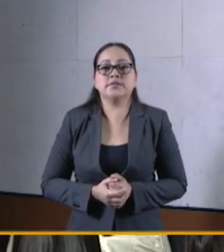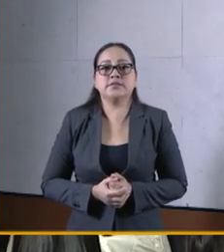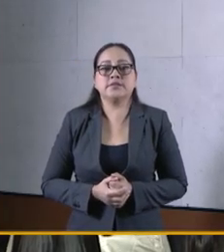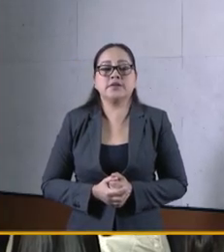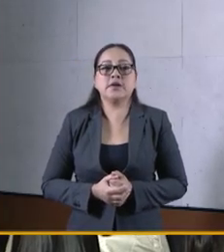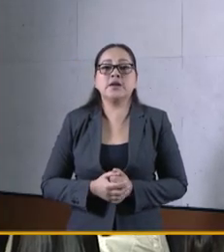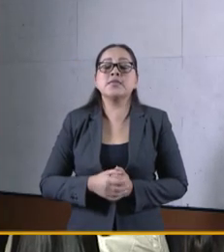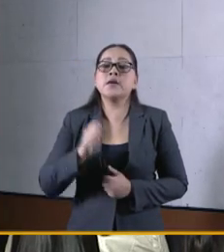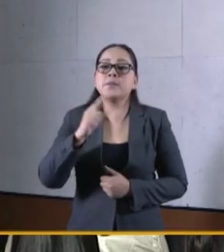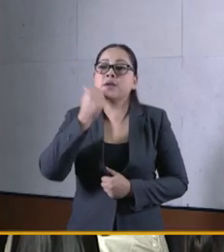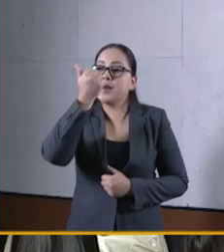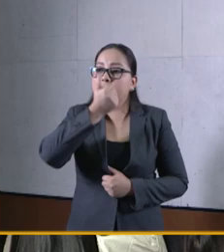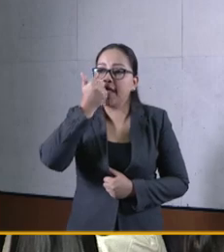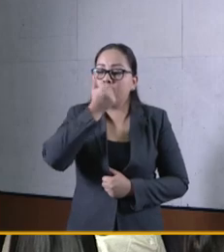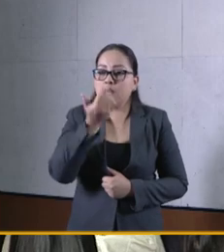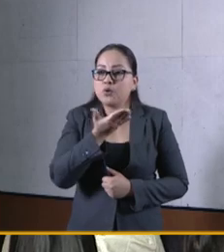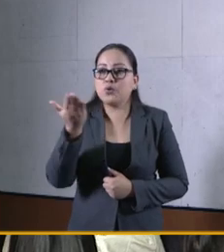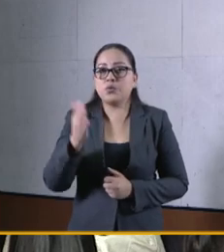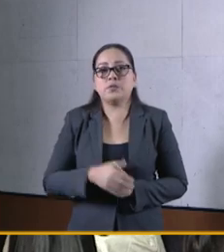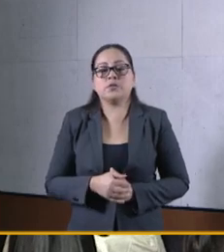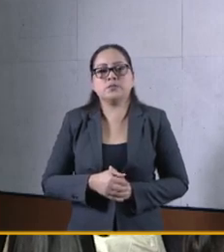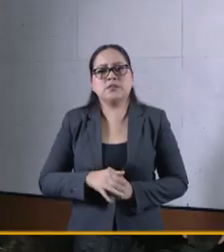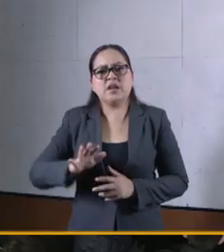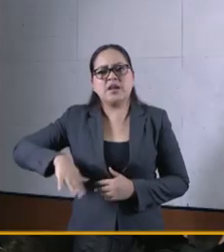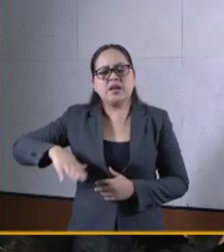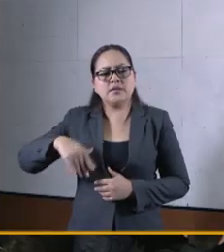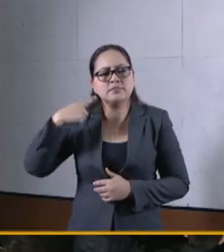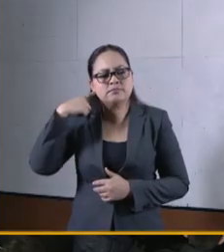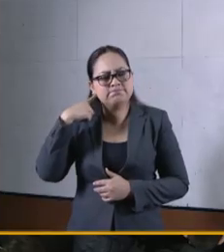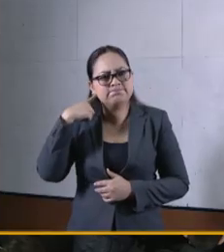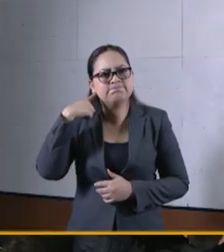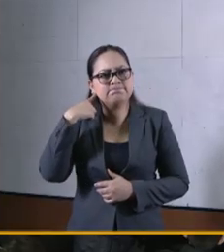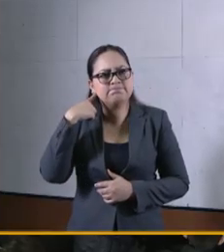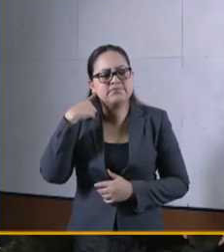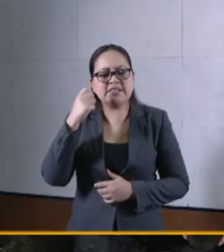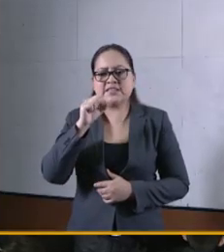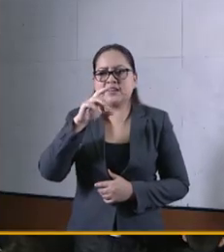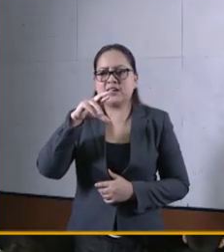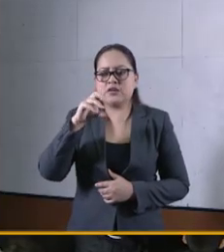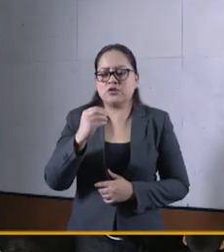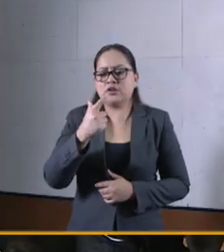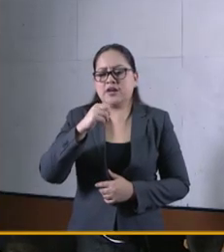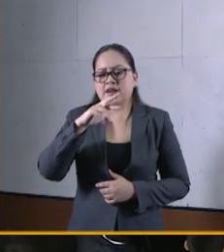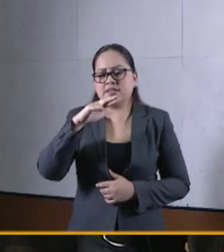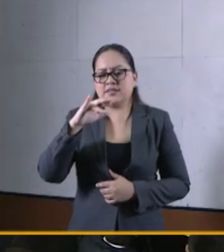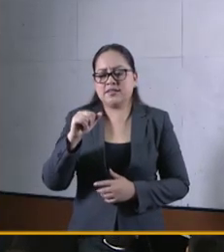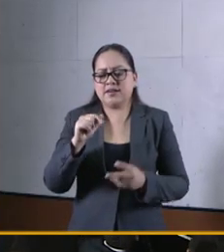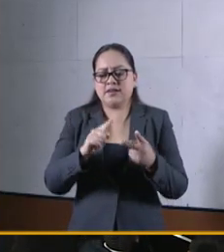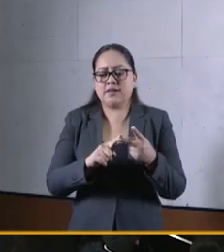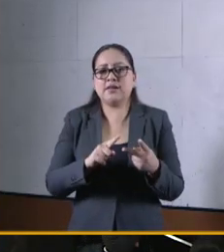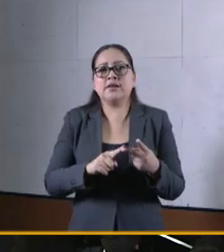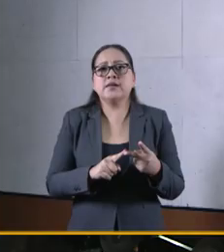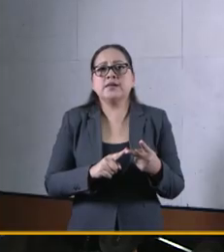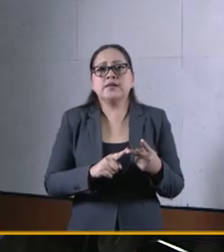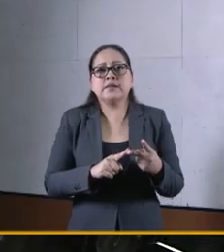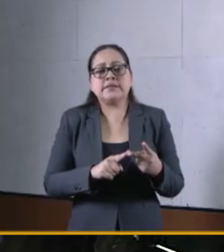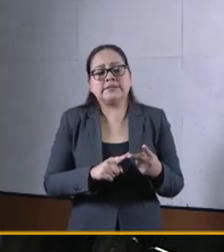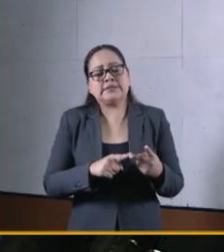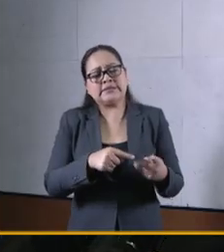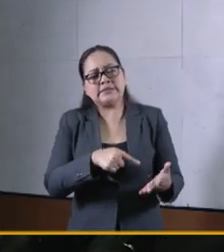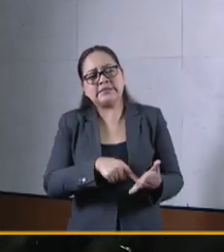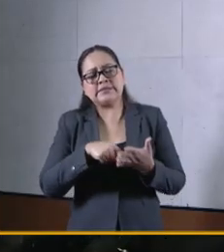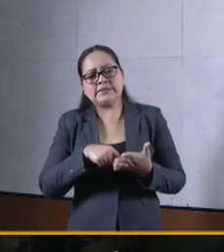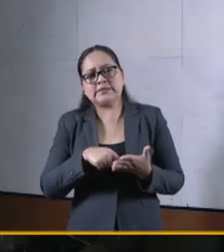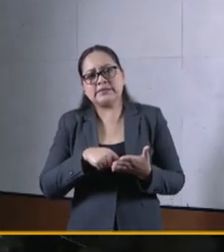y alumnos todos ustedes después de oír a sergio garcía ramírez y